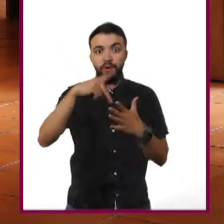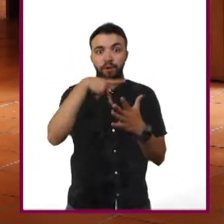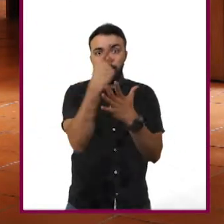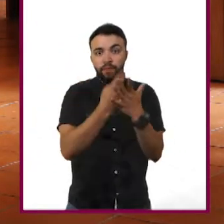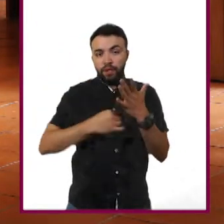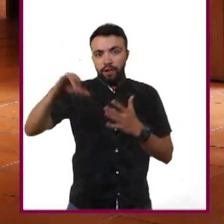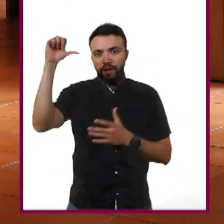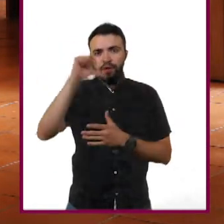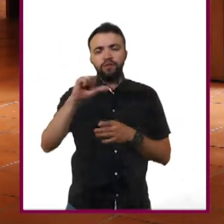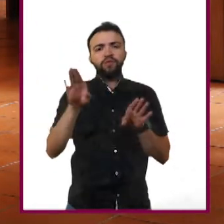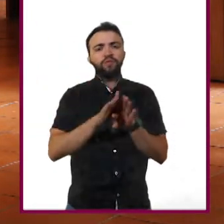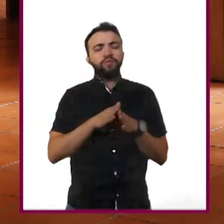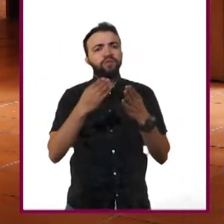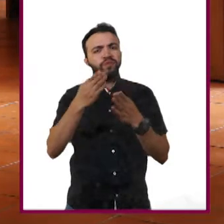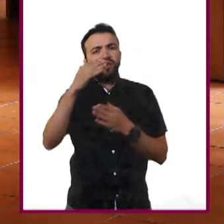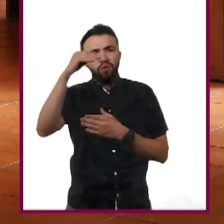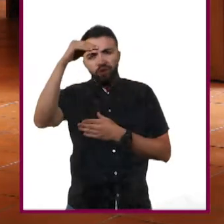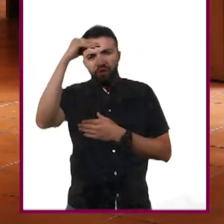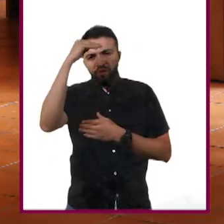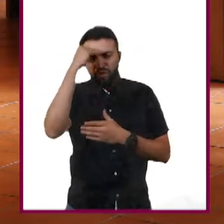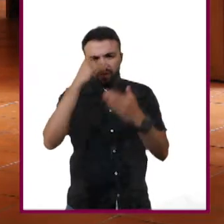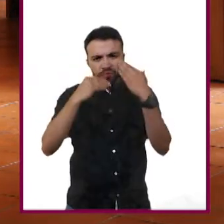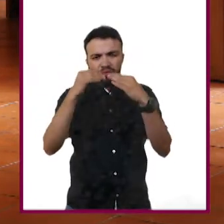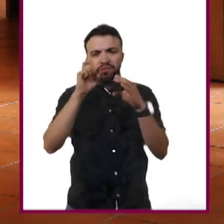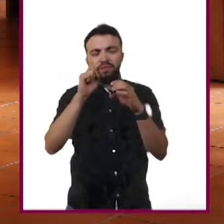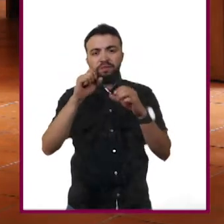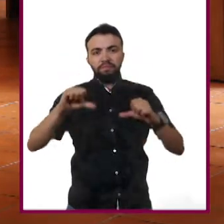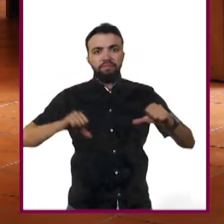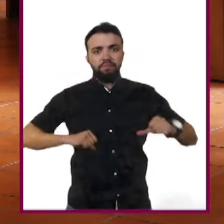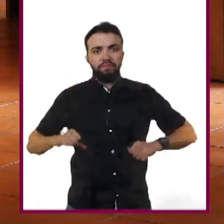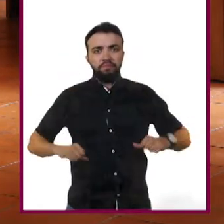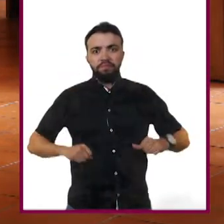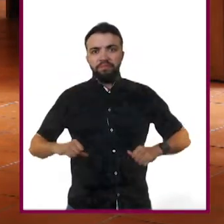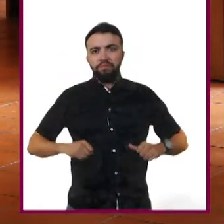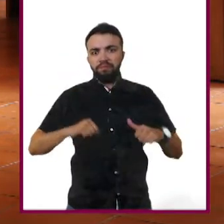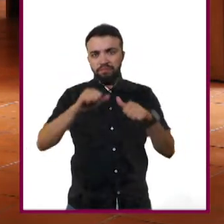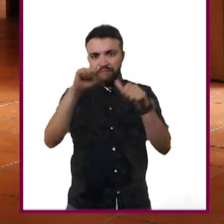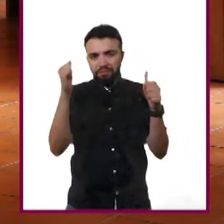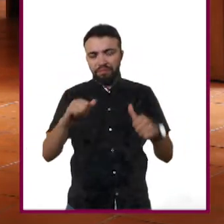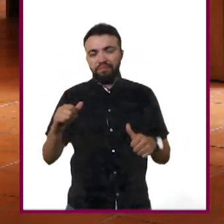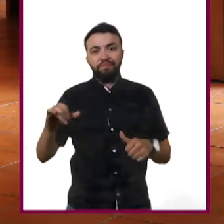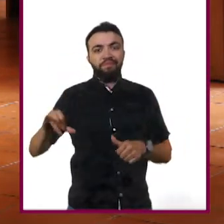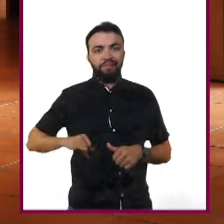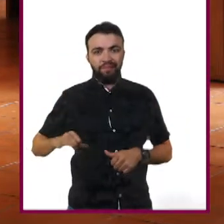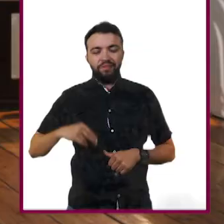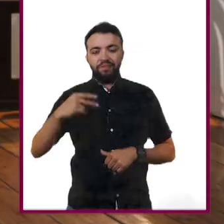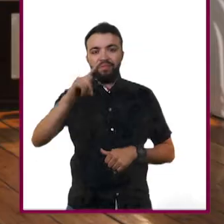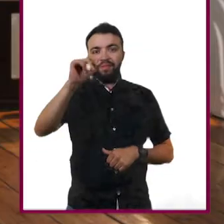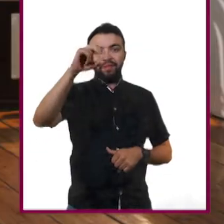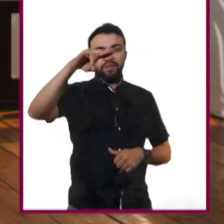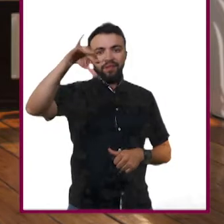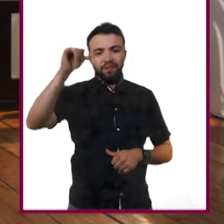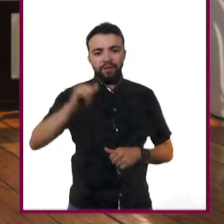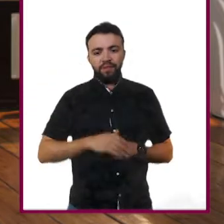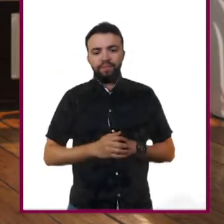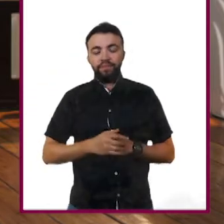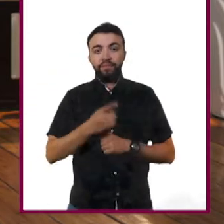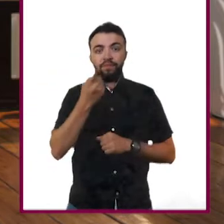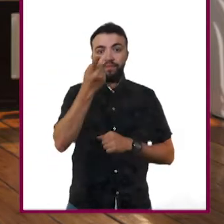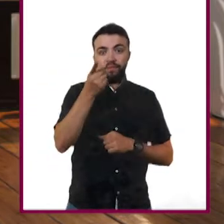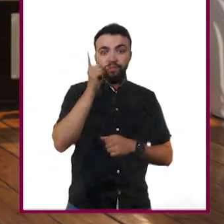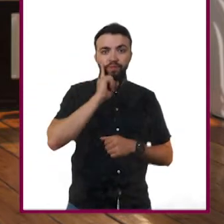está dedicado a conocer el trabajo de una artista interesantísima. Se trata de la mexicana Tania Candiani. Así es, Fernanda, y